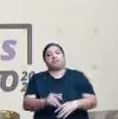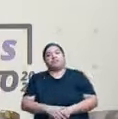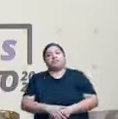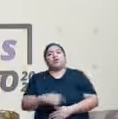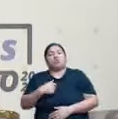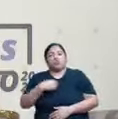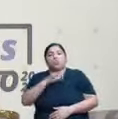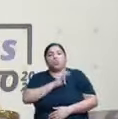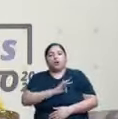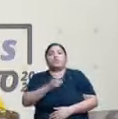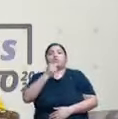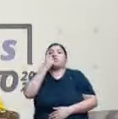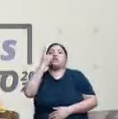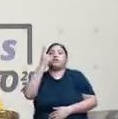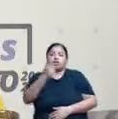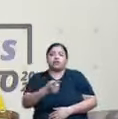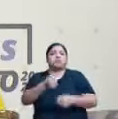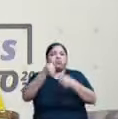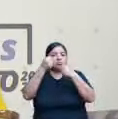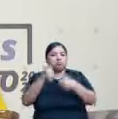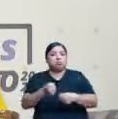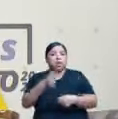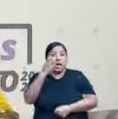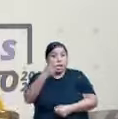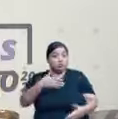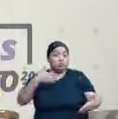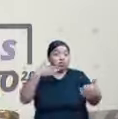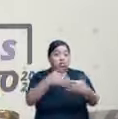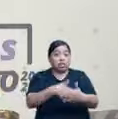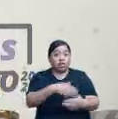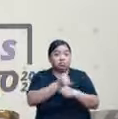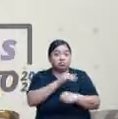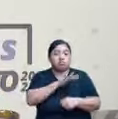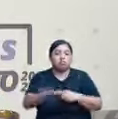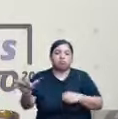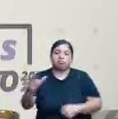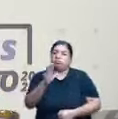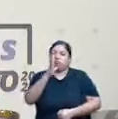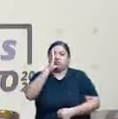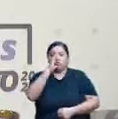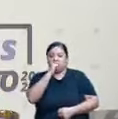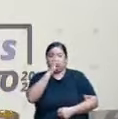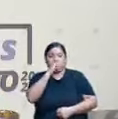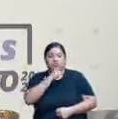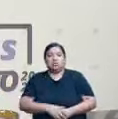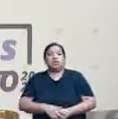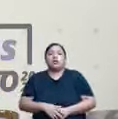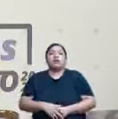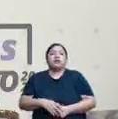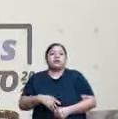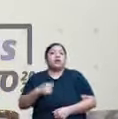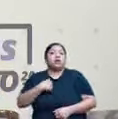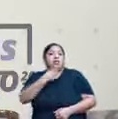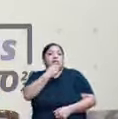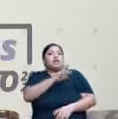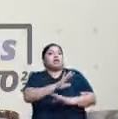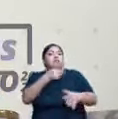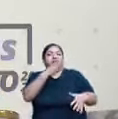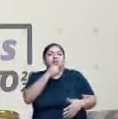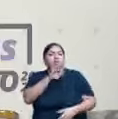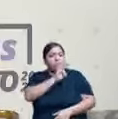con toda la certeza de que no es una limitante, que eso no te encasilla en el no se puede, que nosotros sí podemos salir